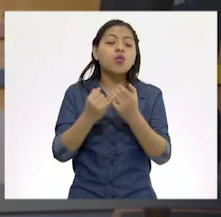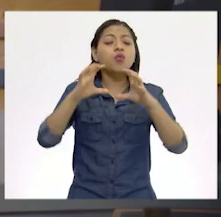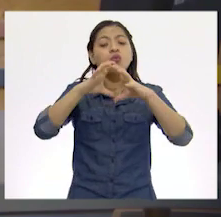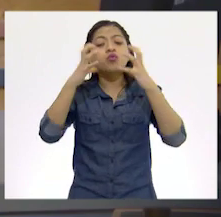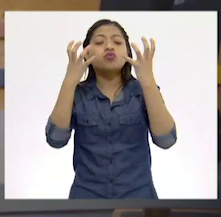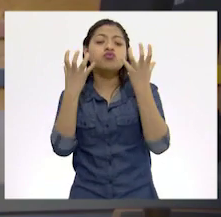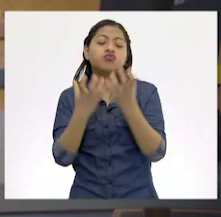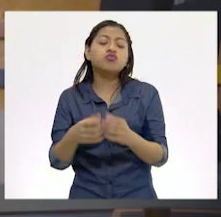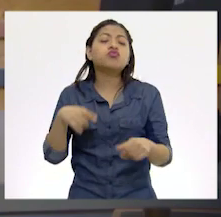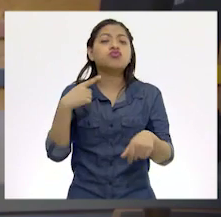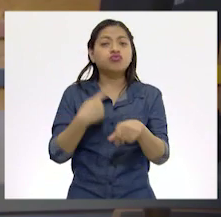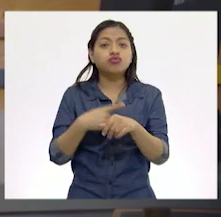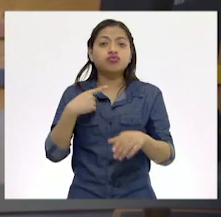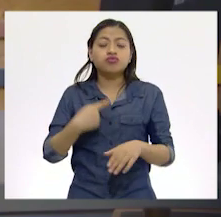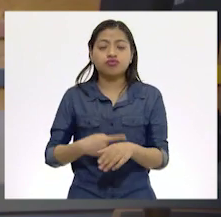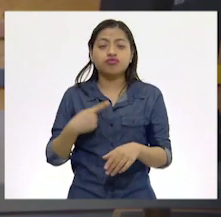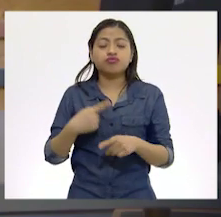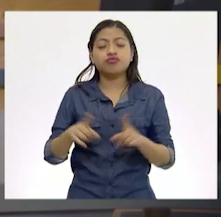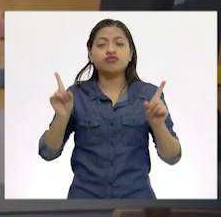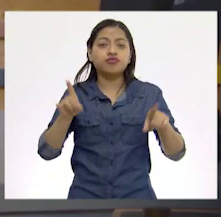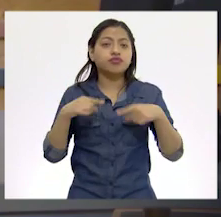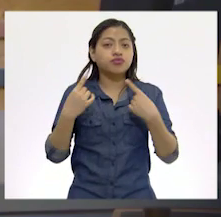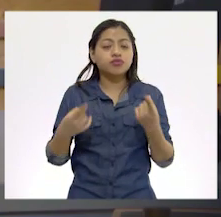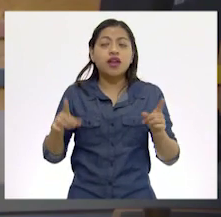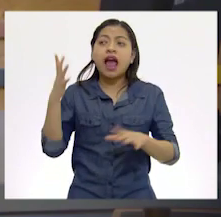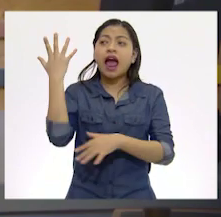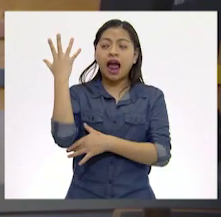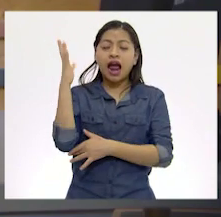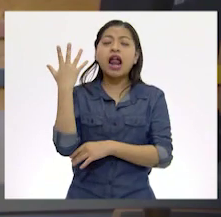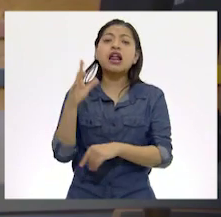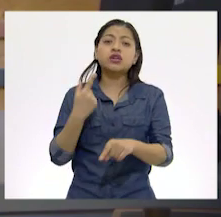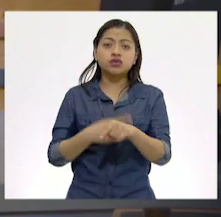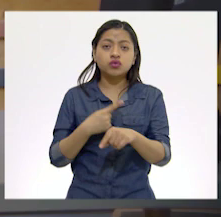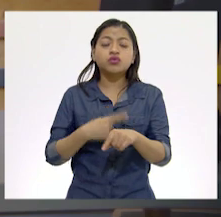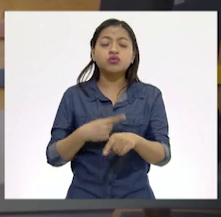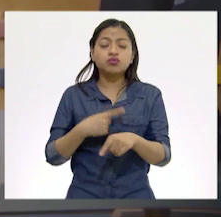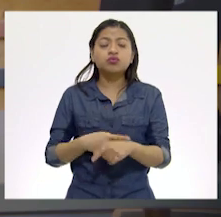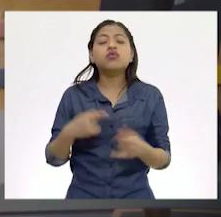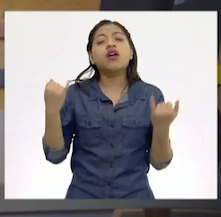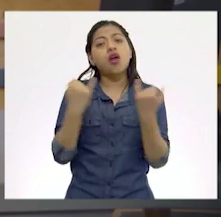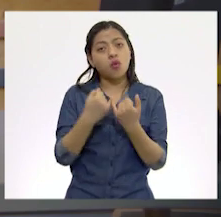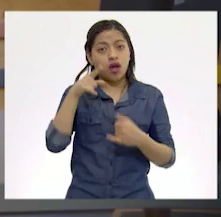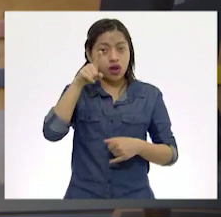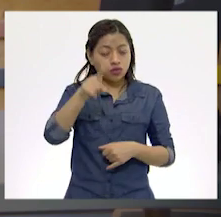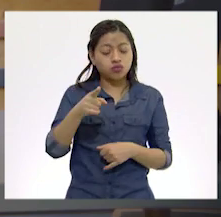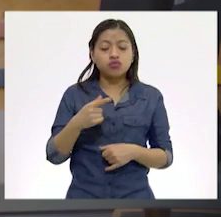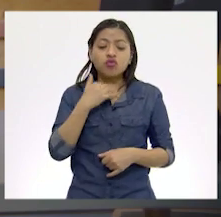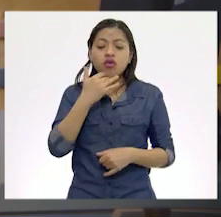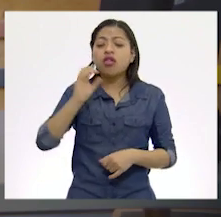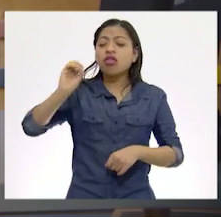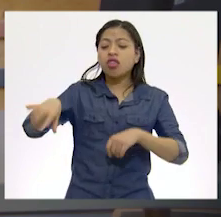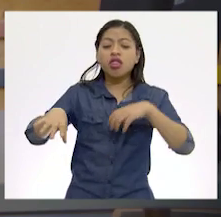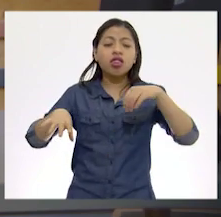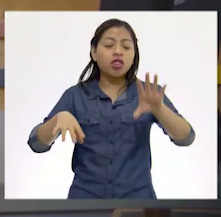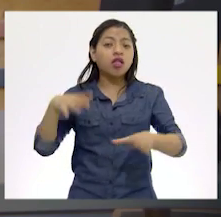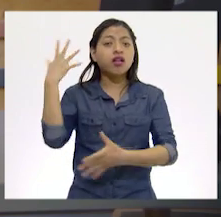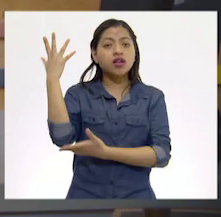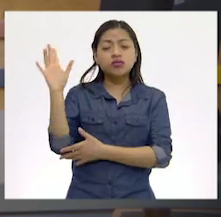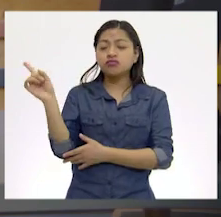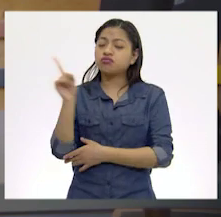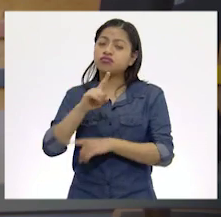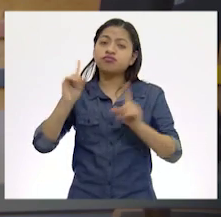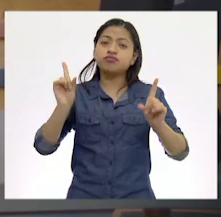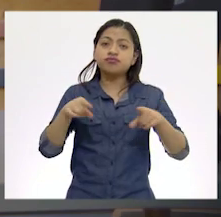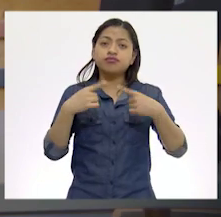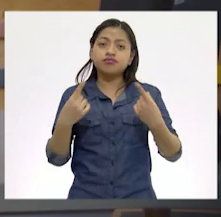se enferman los árboles. Ni tampoco hay que tirar basura en los árboles, o si no, ya no